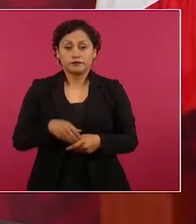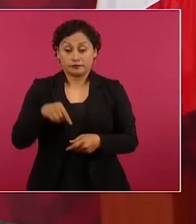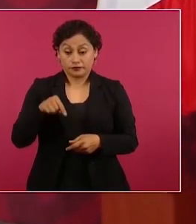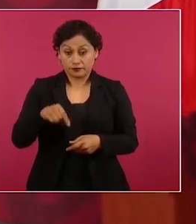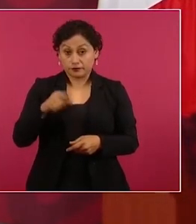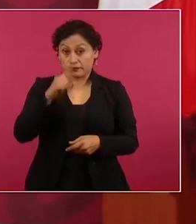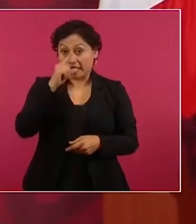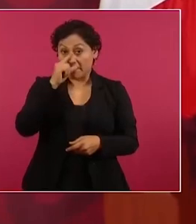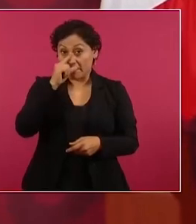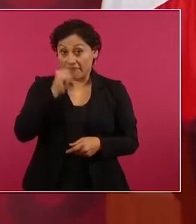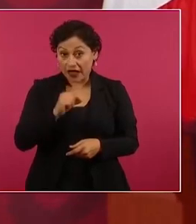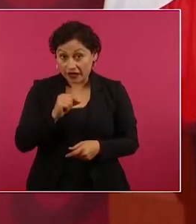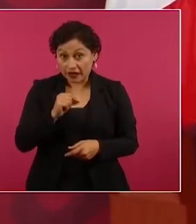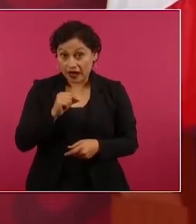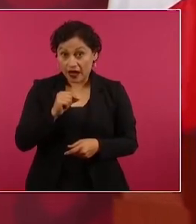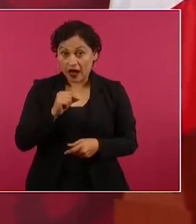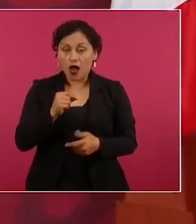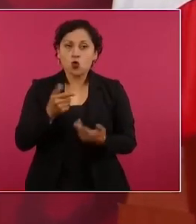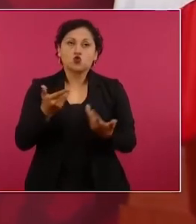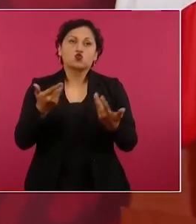impida hacer justicia,